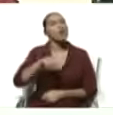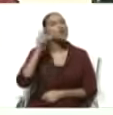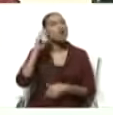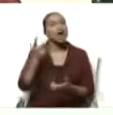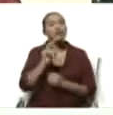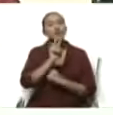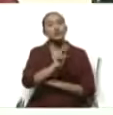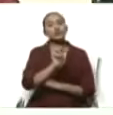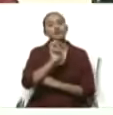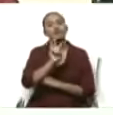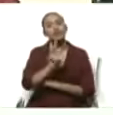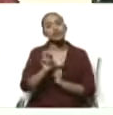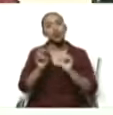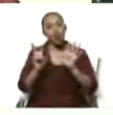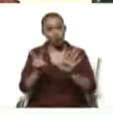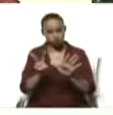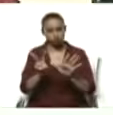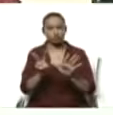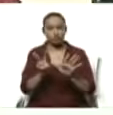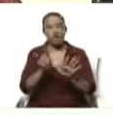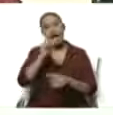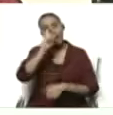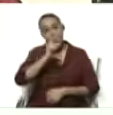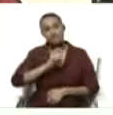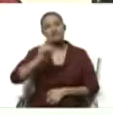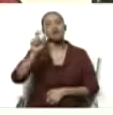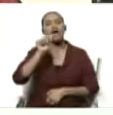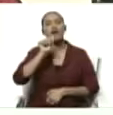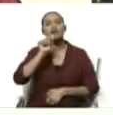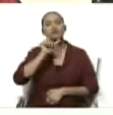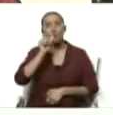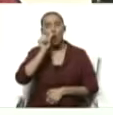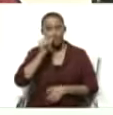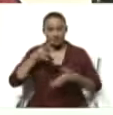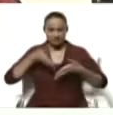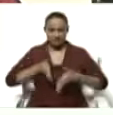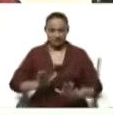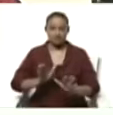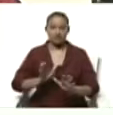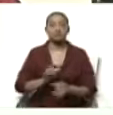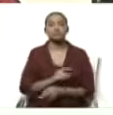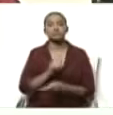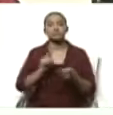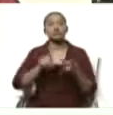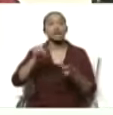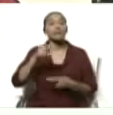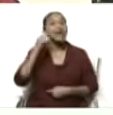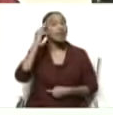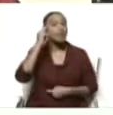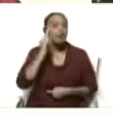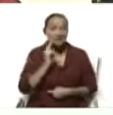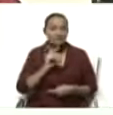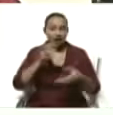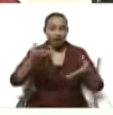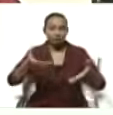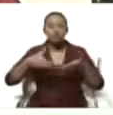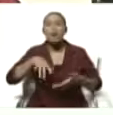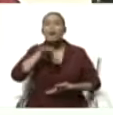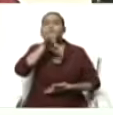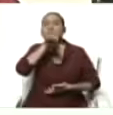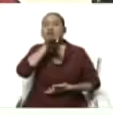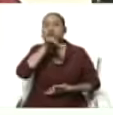nacimiento de Antonio ricaurte y Bolívar recibe como mélida al perro nevado raza